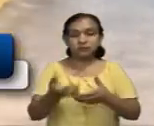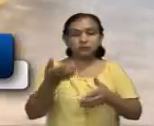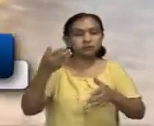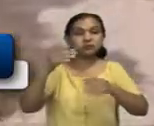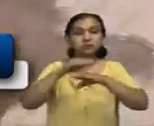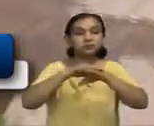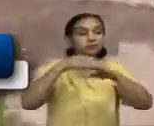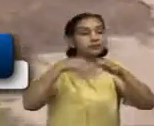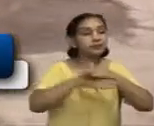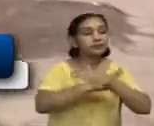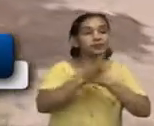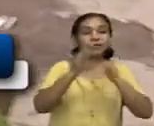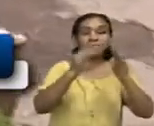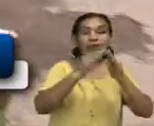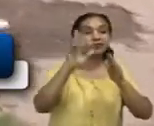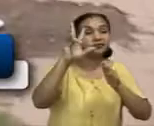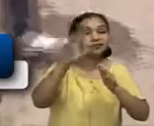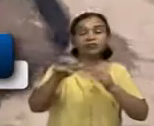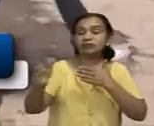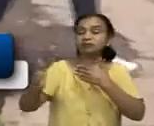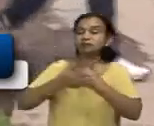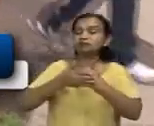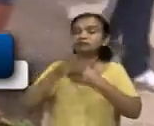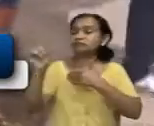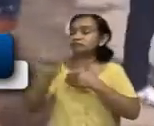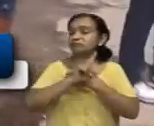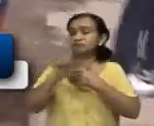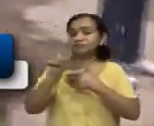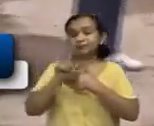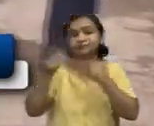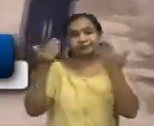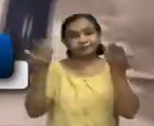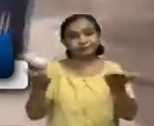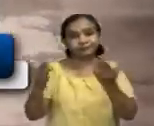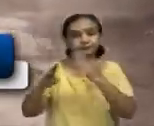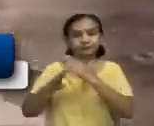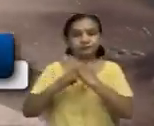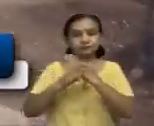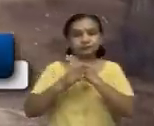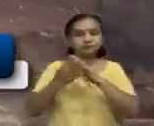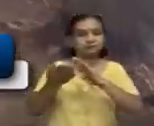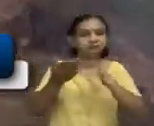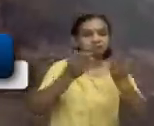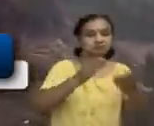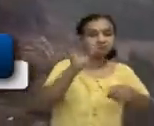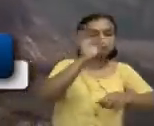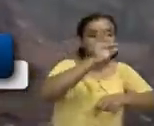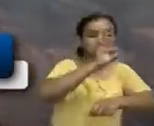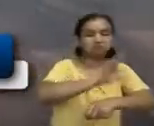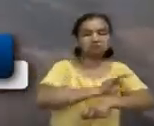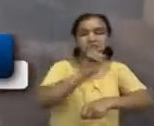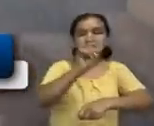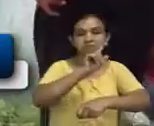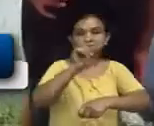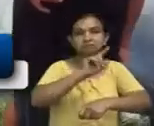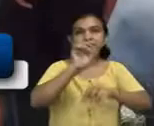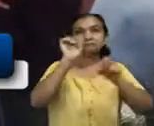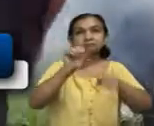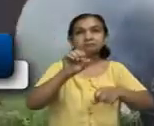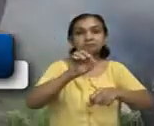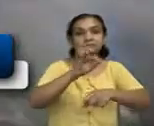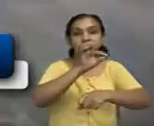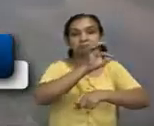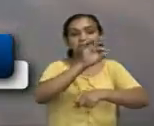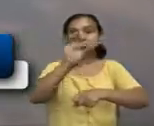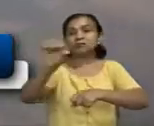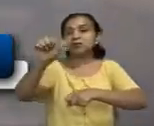entrar a los hogares. Y al evitar esto, no matamos al zancudo adulto, que este zancudo puede colocar su